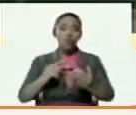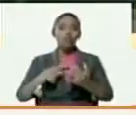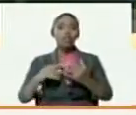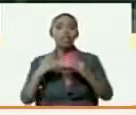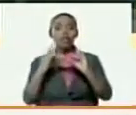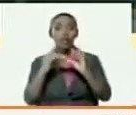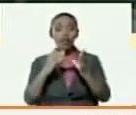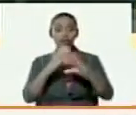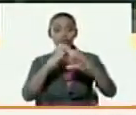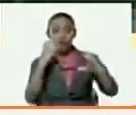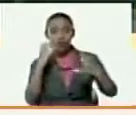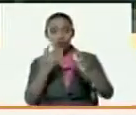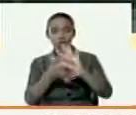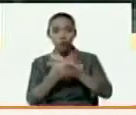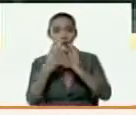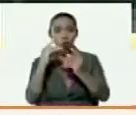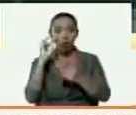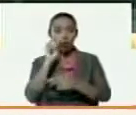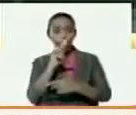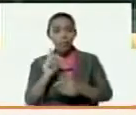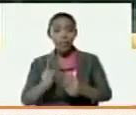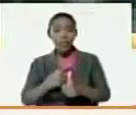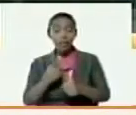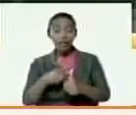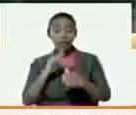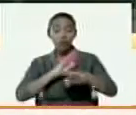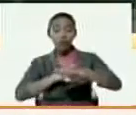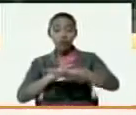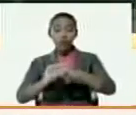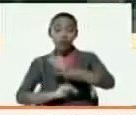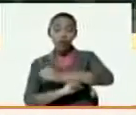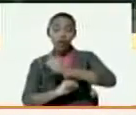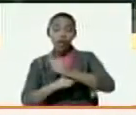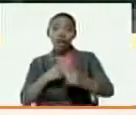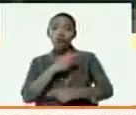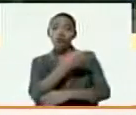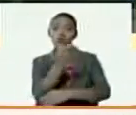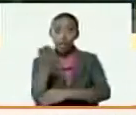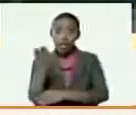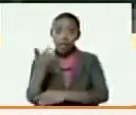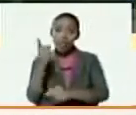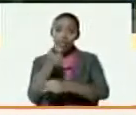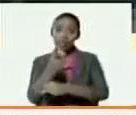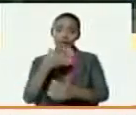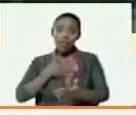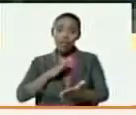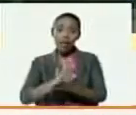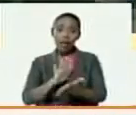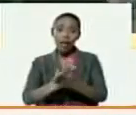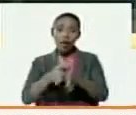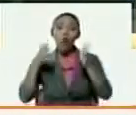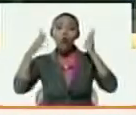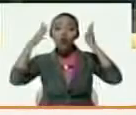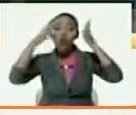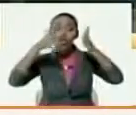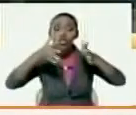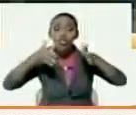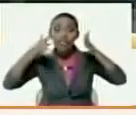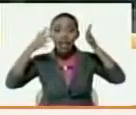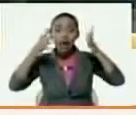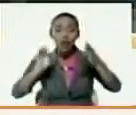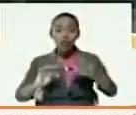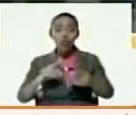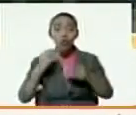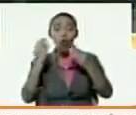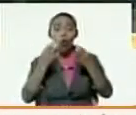puntos fronterizos el principal llamado de las autoridades a mantener la calma a seguir las recomendaciones y los consejos de las fuentes